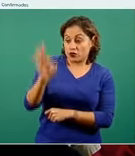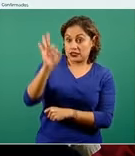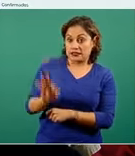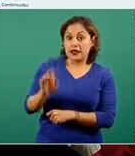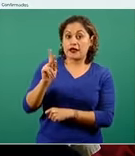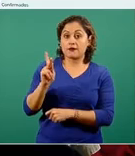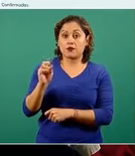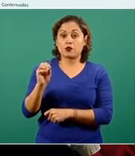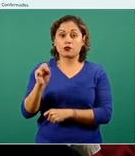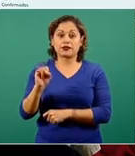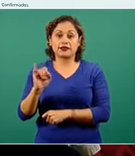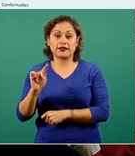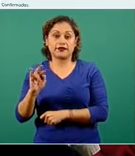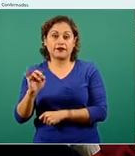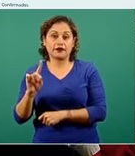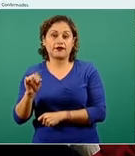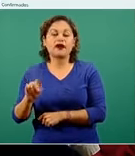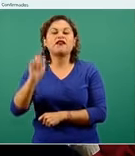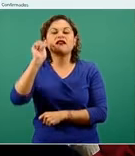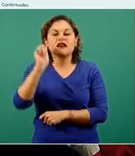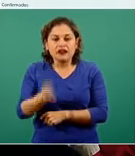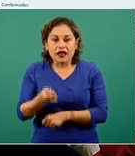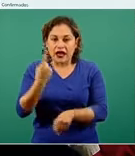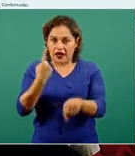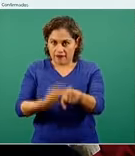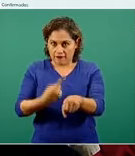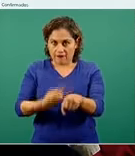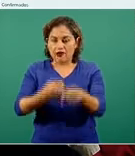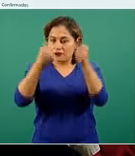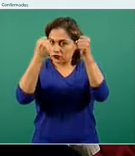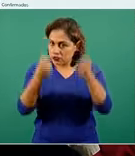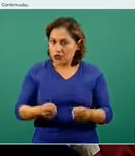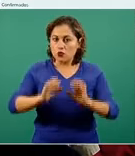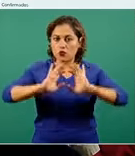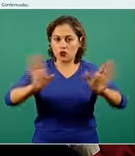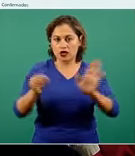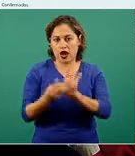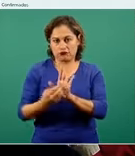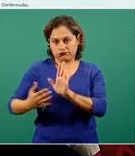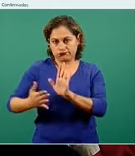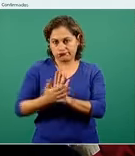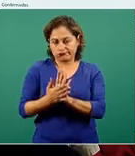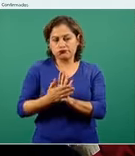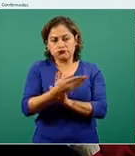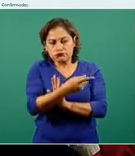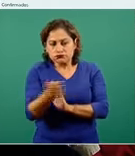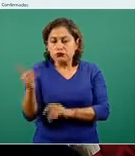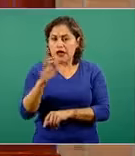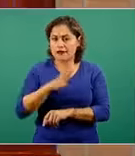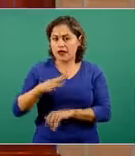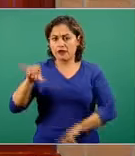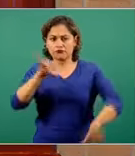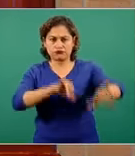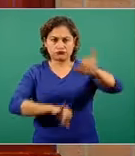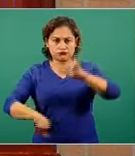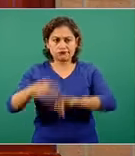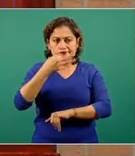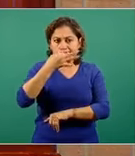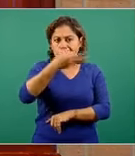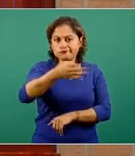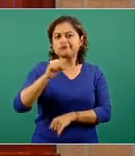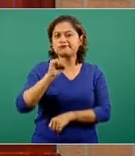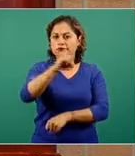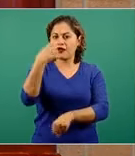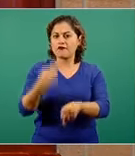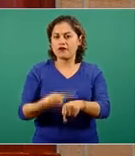lo obtenemos cuando ya clasificados, la gran mayoría de ellos por resultados de laboratorio, en algunos casos por